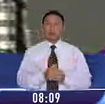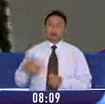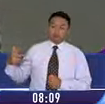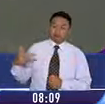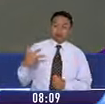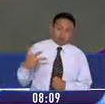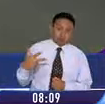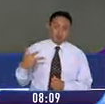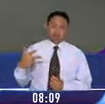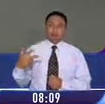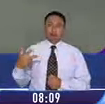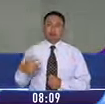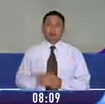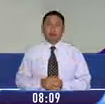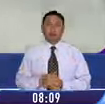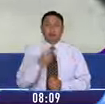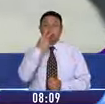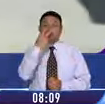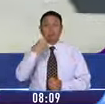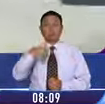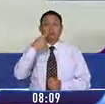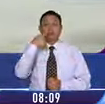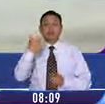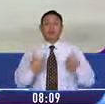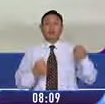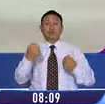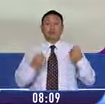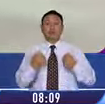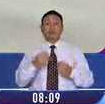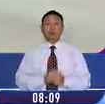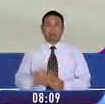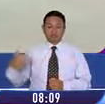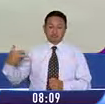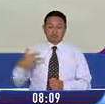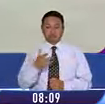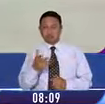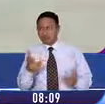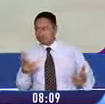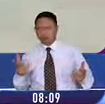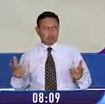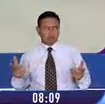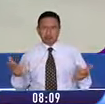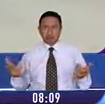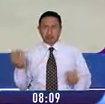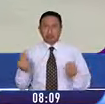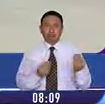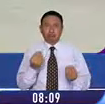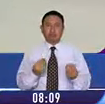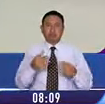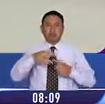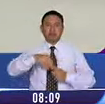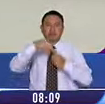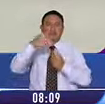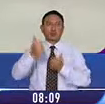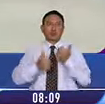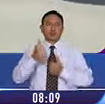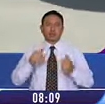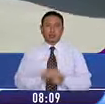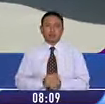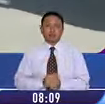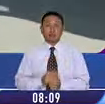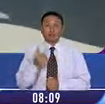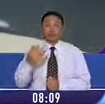frenar, también vemos a los conductores que no están un poco confundidos, no saben a ciencia cierta cuál es la vía principal, cuál es la